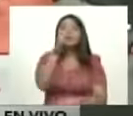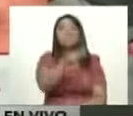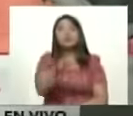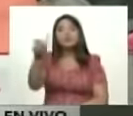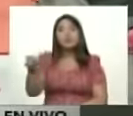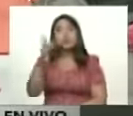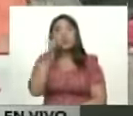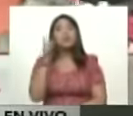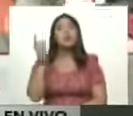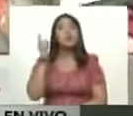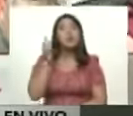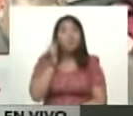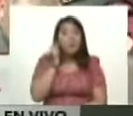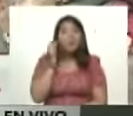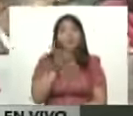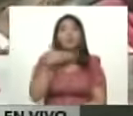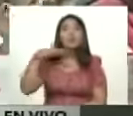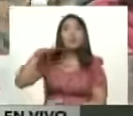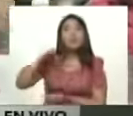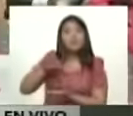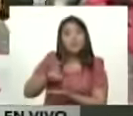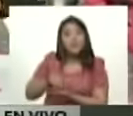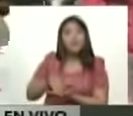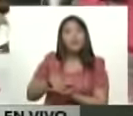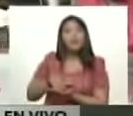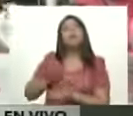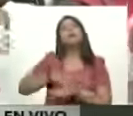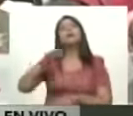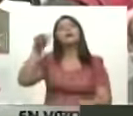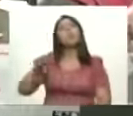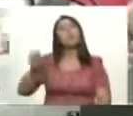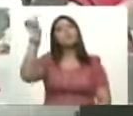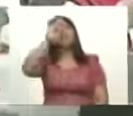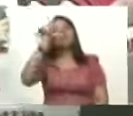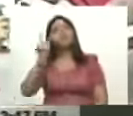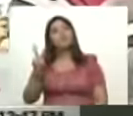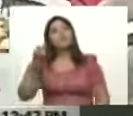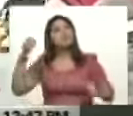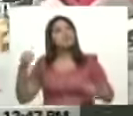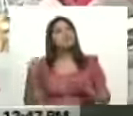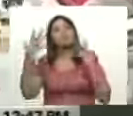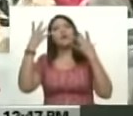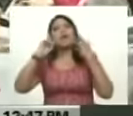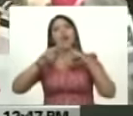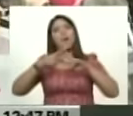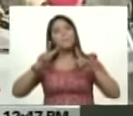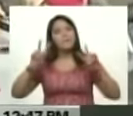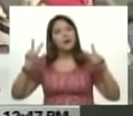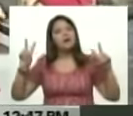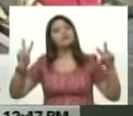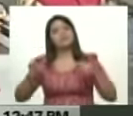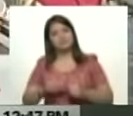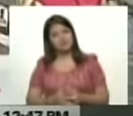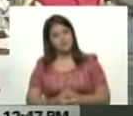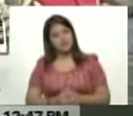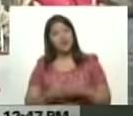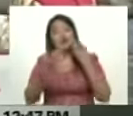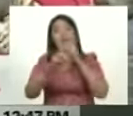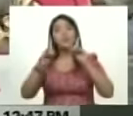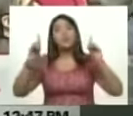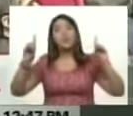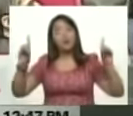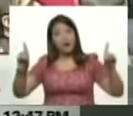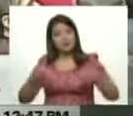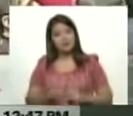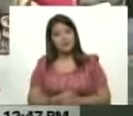y mujeres que dejaron la vida para que hoy en Venezuela esté triunfando la paz, esté triunfando la democracia